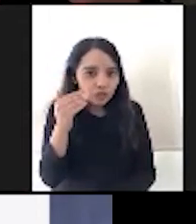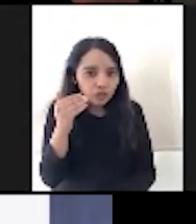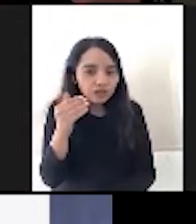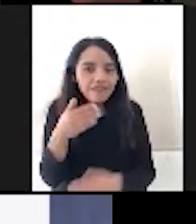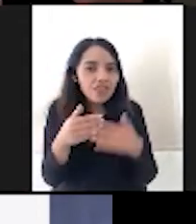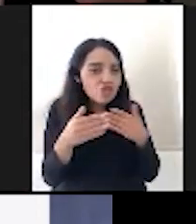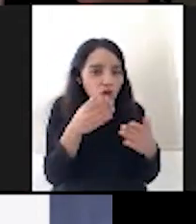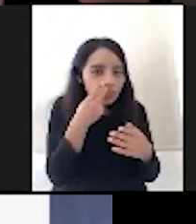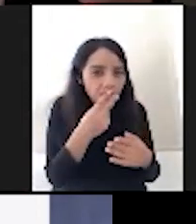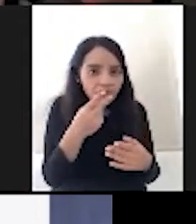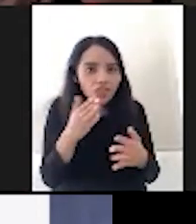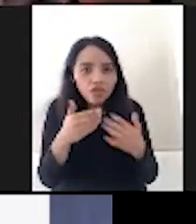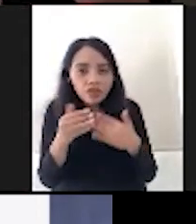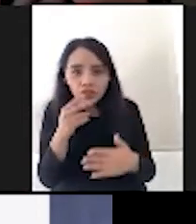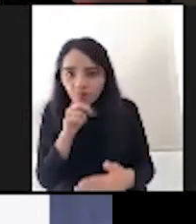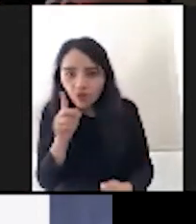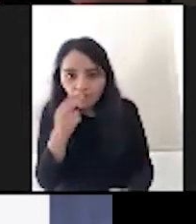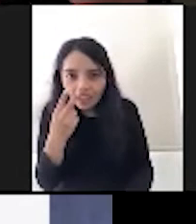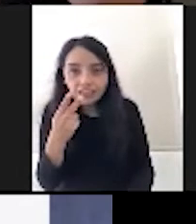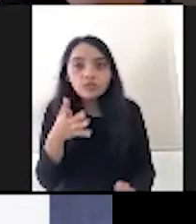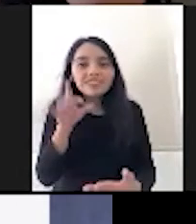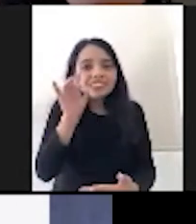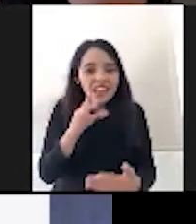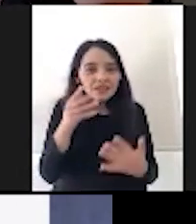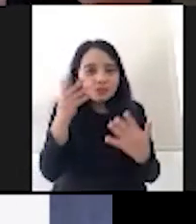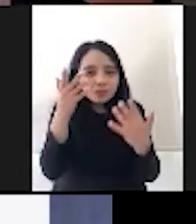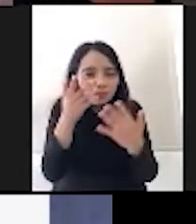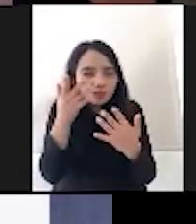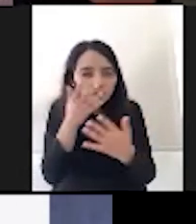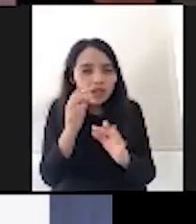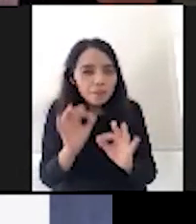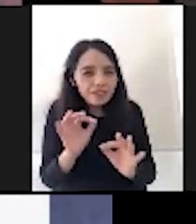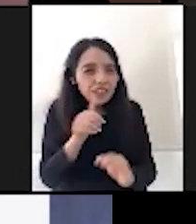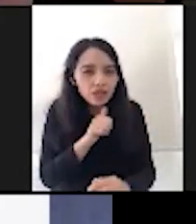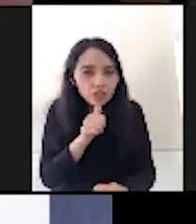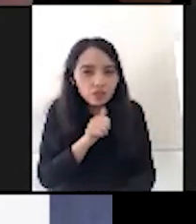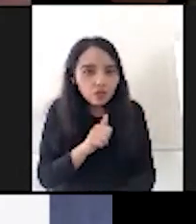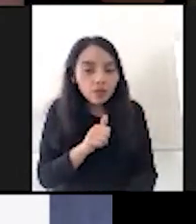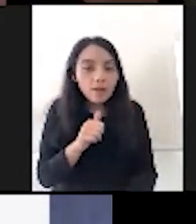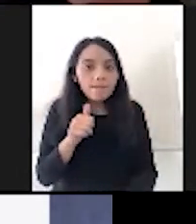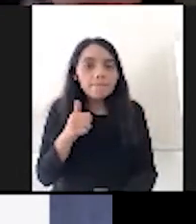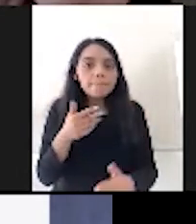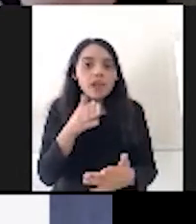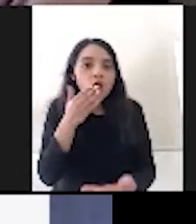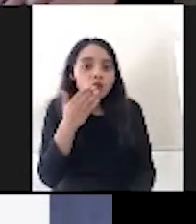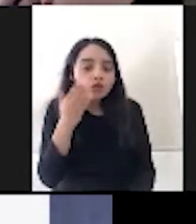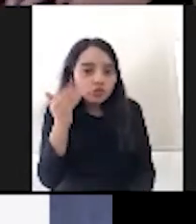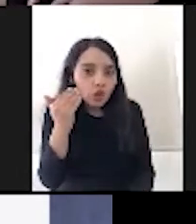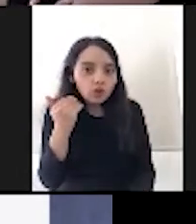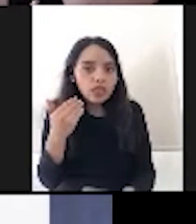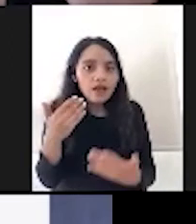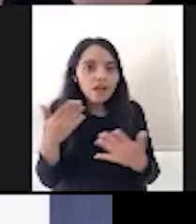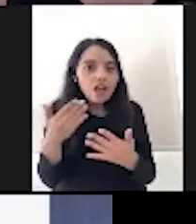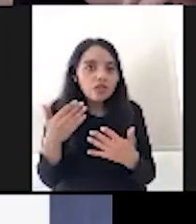¿sí? Sino que tienen una noción de que su visión no es perfecta, ¿no? Entonces, no saben dónde está este escotoma o esta